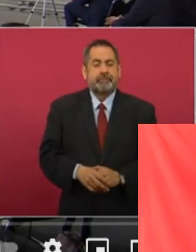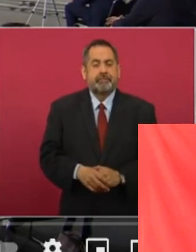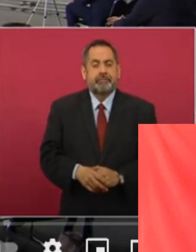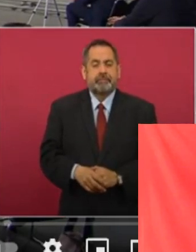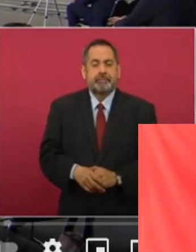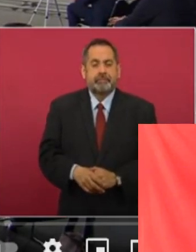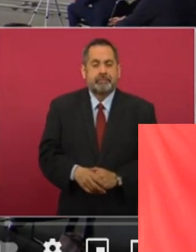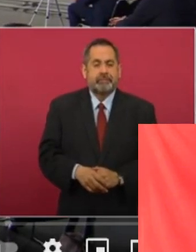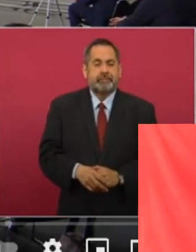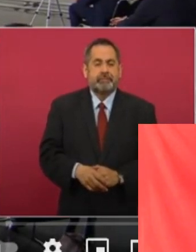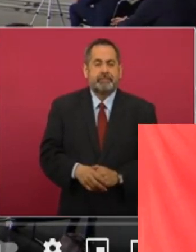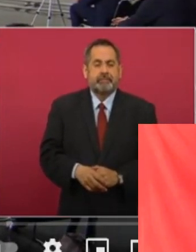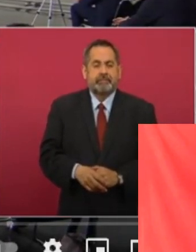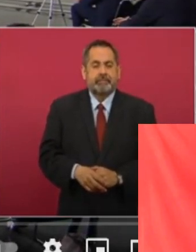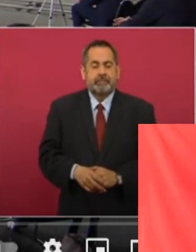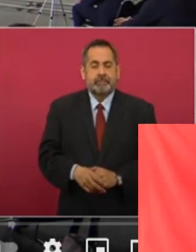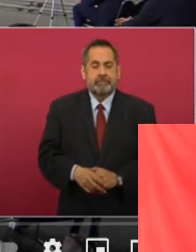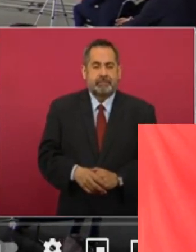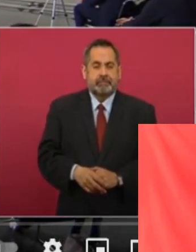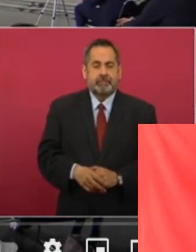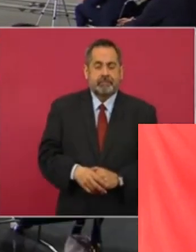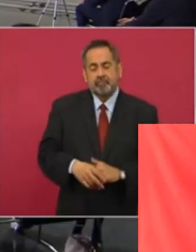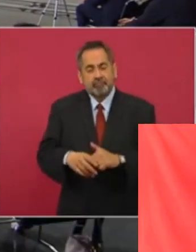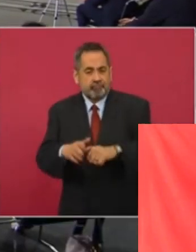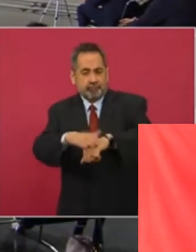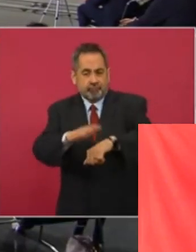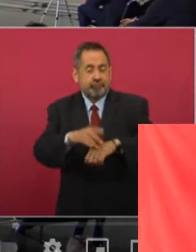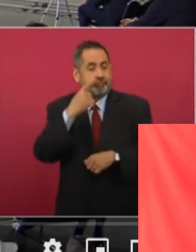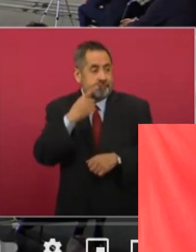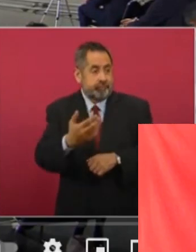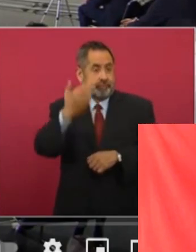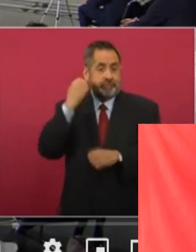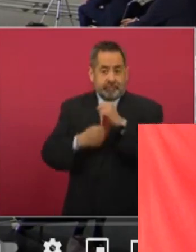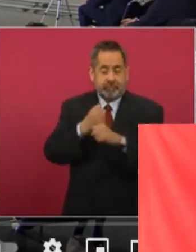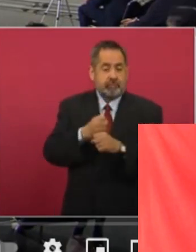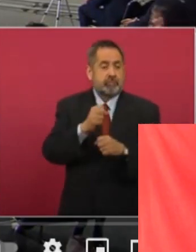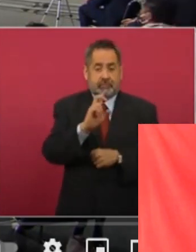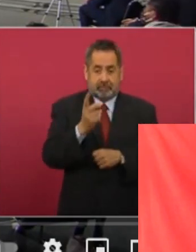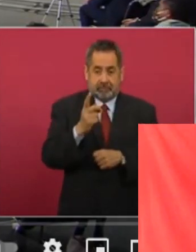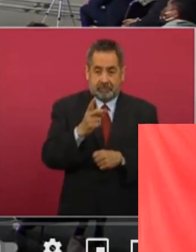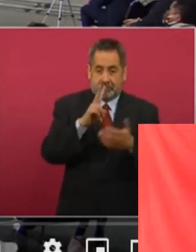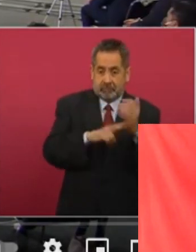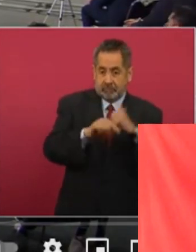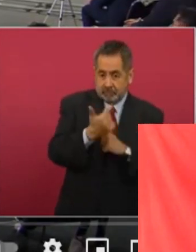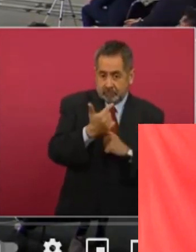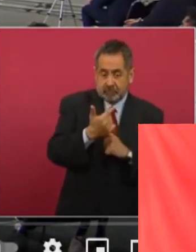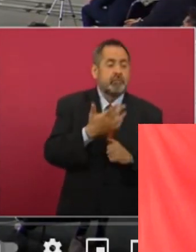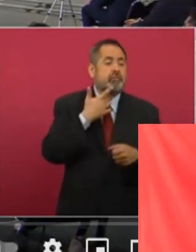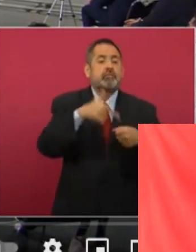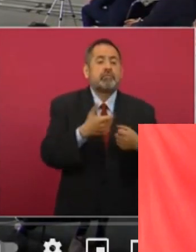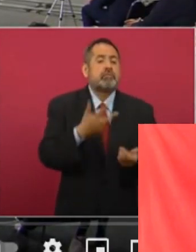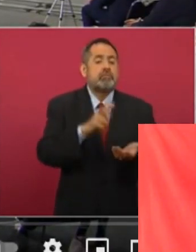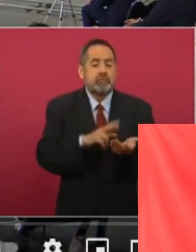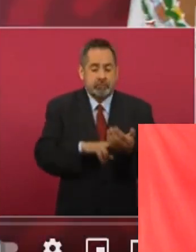Para los que no tienen memoria, les recuerdo que en diciembre del 12 la gasolina tenía un